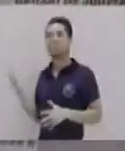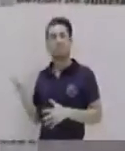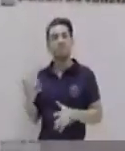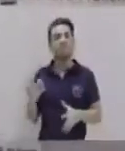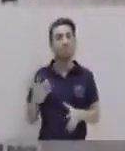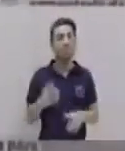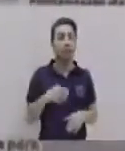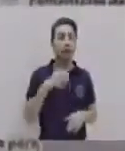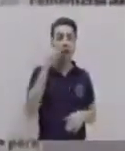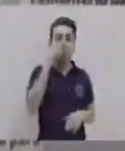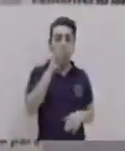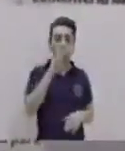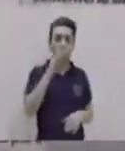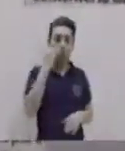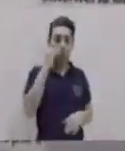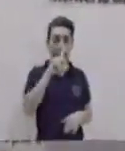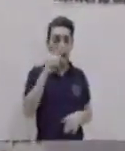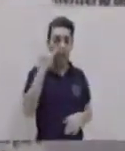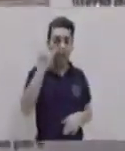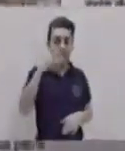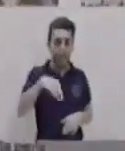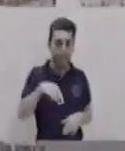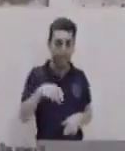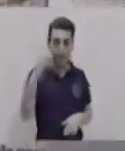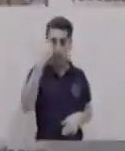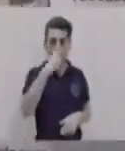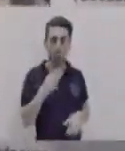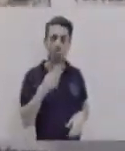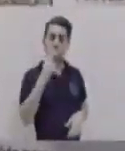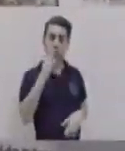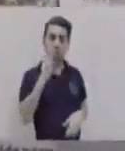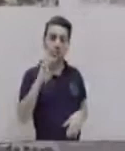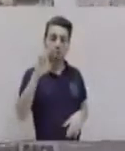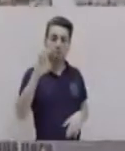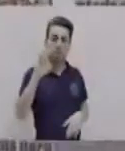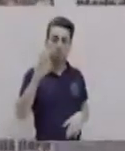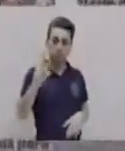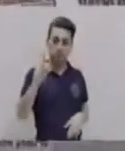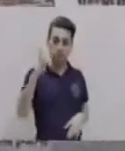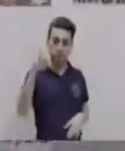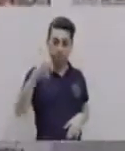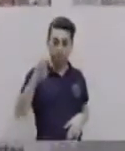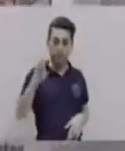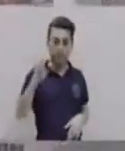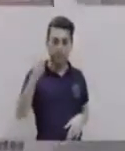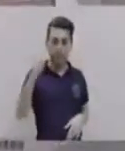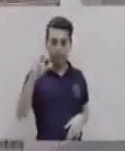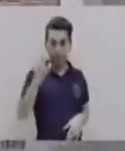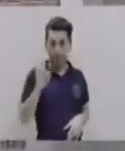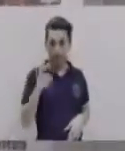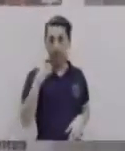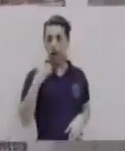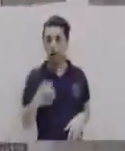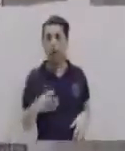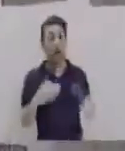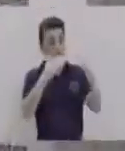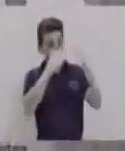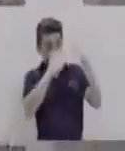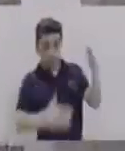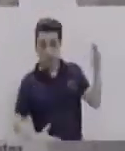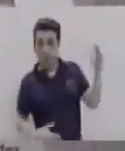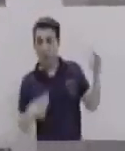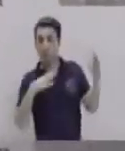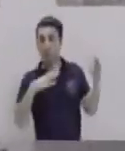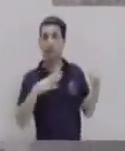Shakespeare. El autor. Ujú. Hablamos de que la estructura estaba formado por 5 capítulos que se dividían